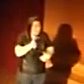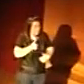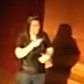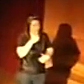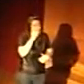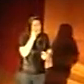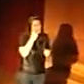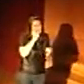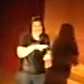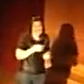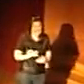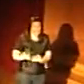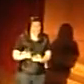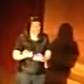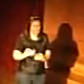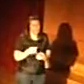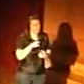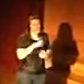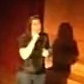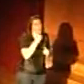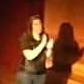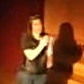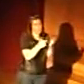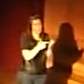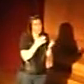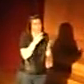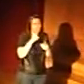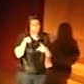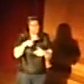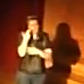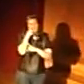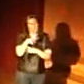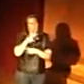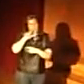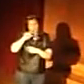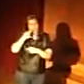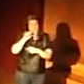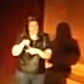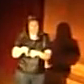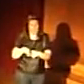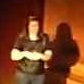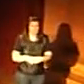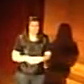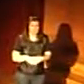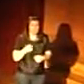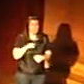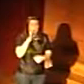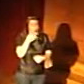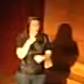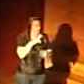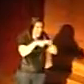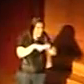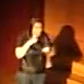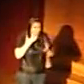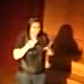restituirse al catálogo de obras seguras sin equivocas de Eugenio Lucas no les traigo también por comparación otra otra obra de Lucas que en